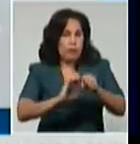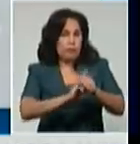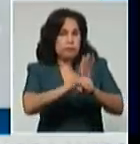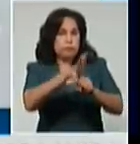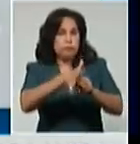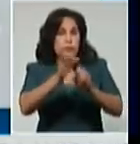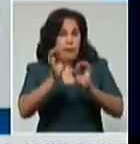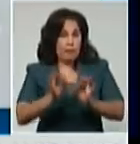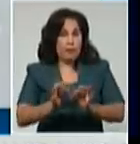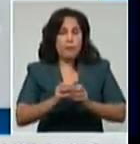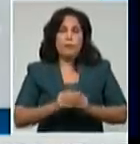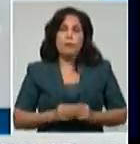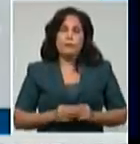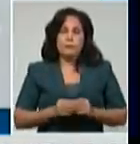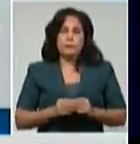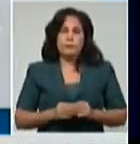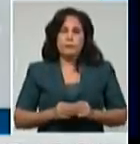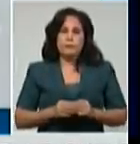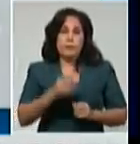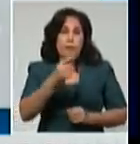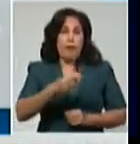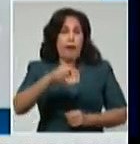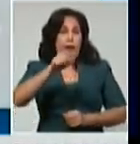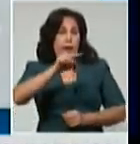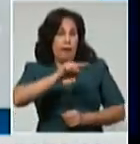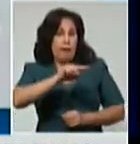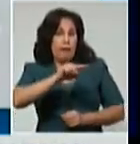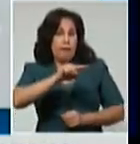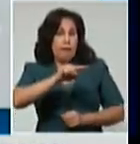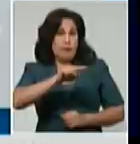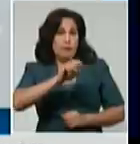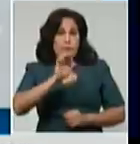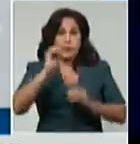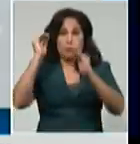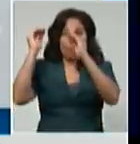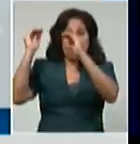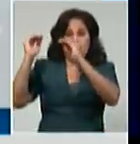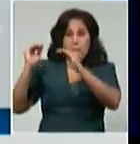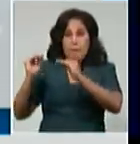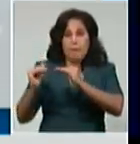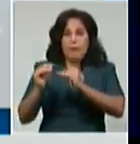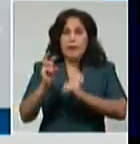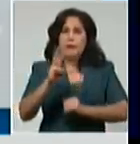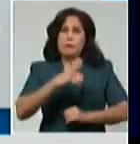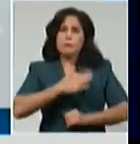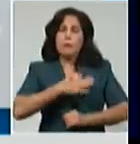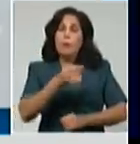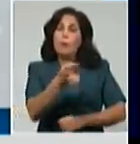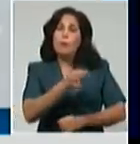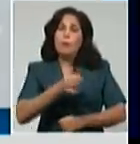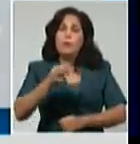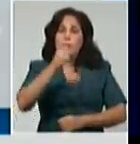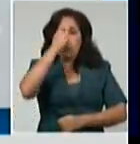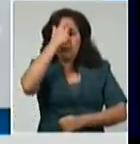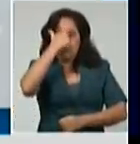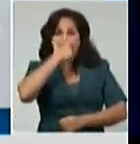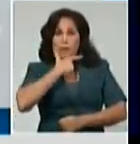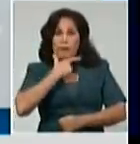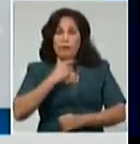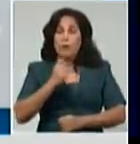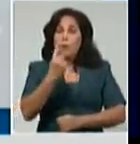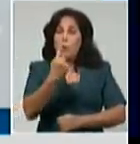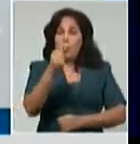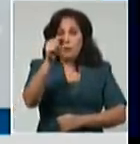enfermedad en el día de ayer, pues 3 pertenecen al municipio de Ciego de Ávila y 1